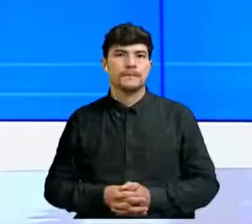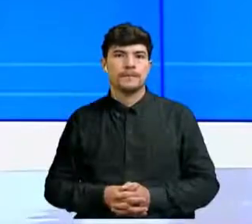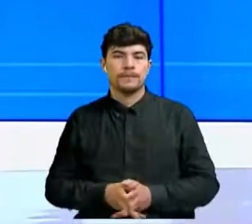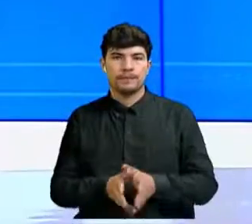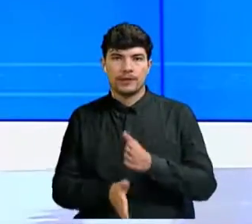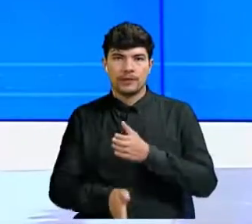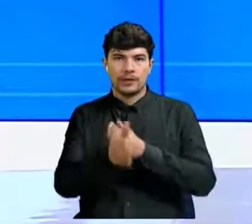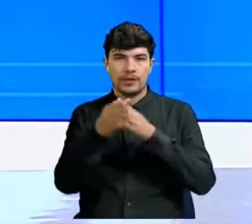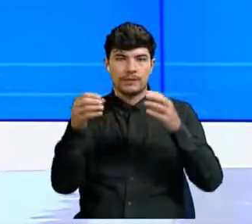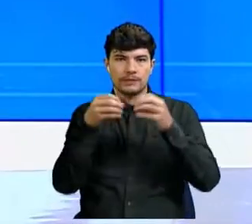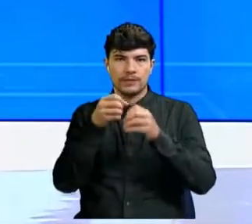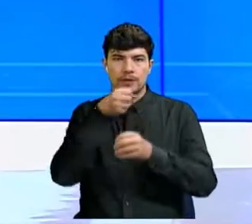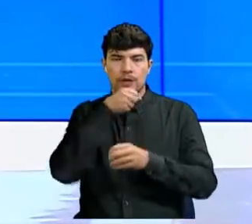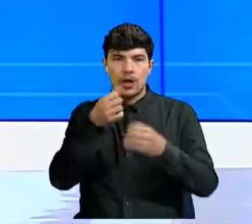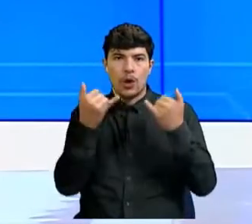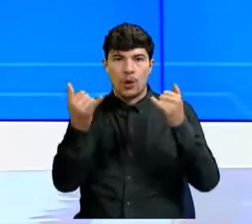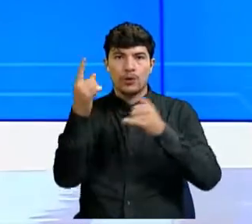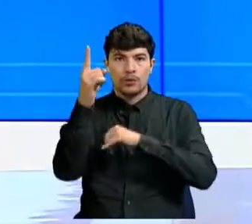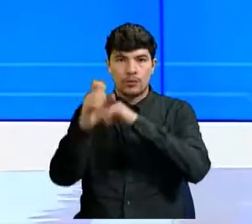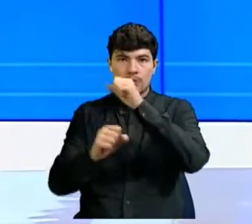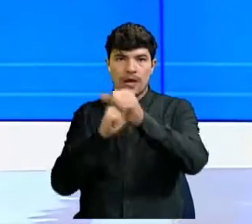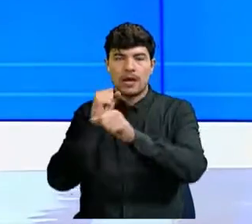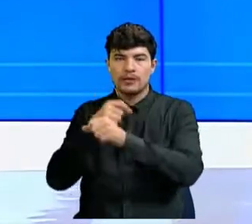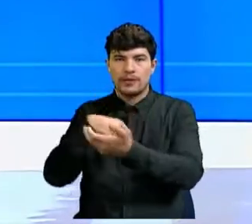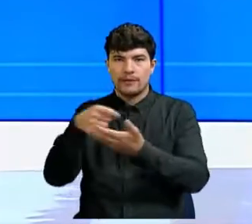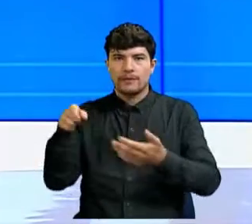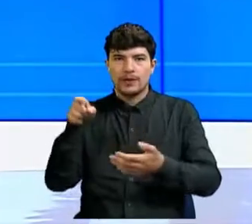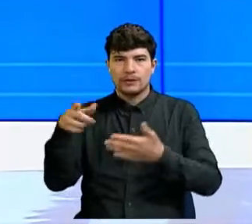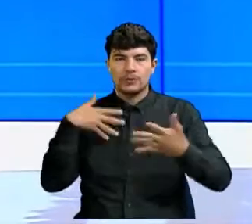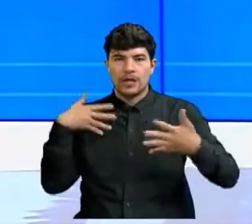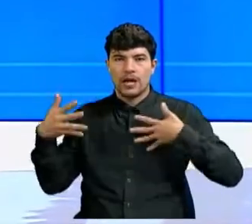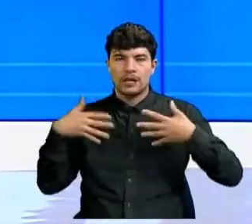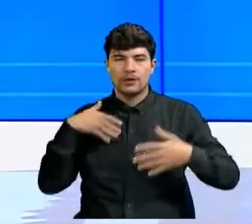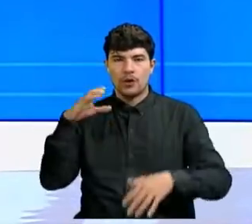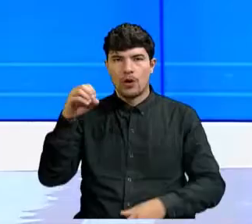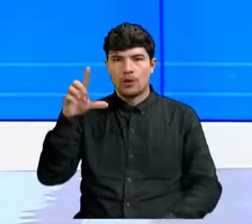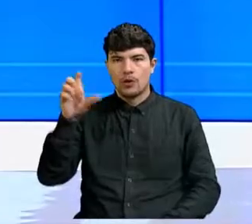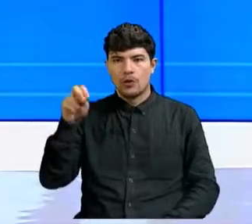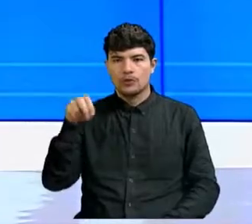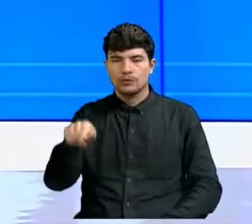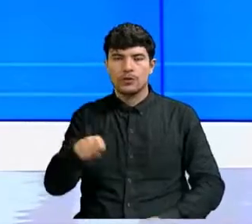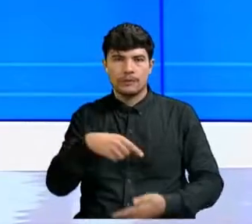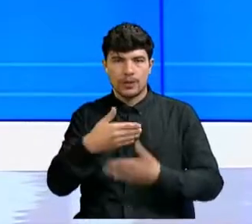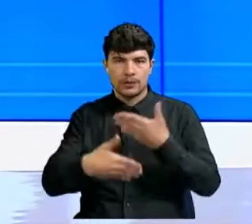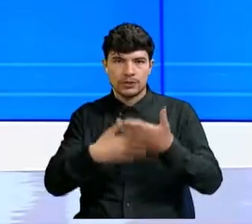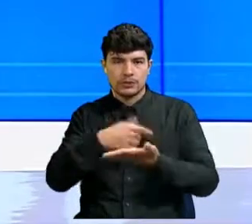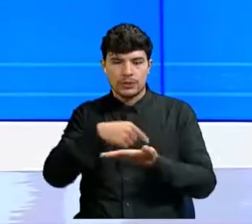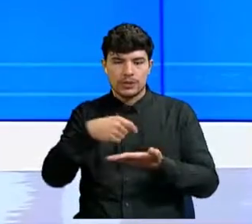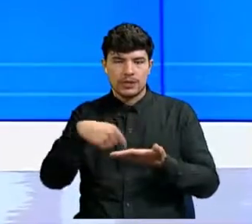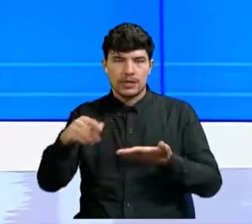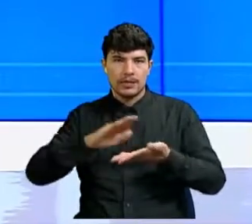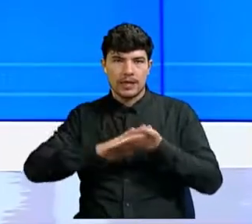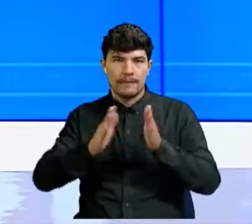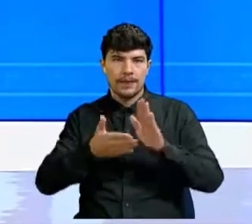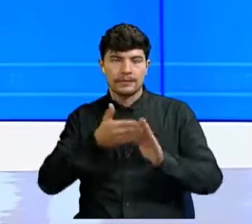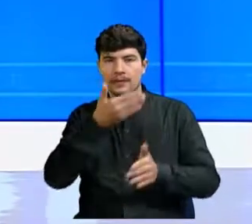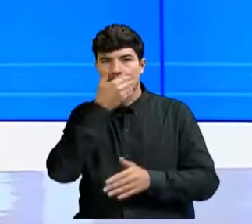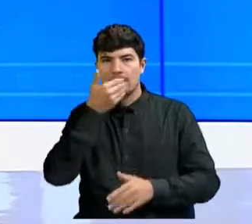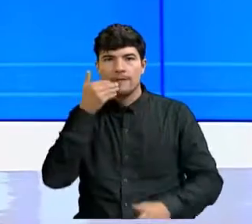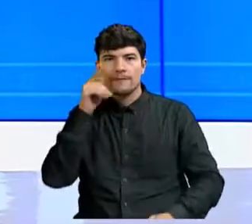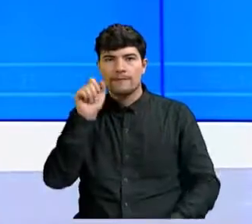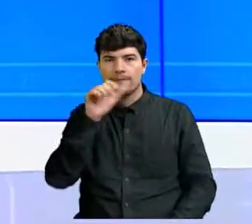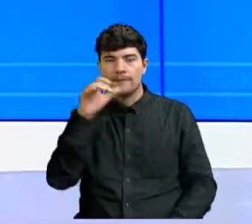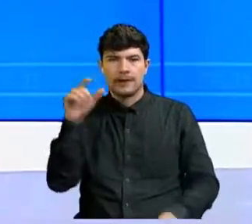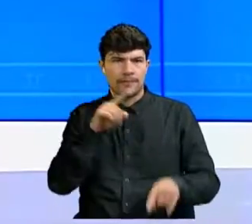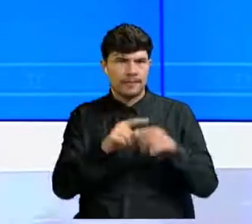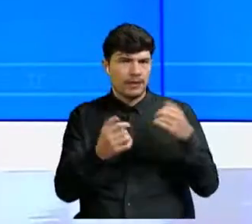con más noticias. Hoy se cumple un año de firmado en el Teatro Colón de Bogotá el proceso de paz con las FARC. Sin embargo, la incertidumbre por el futuro de